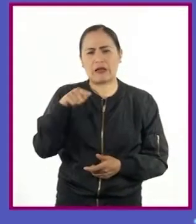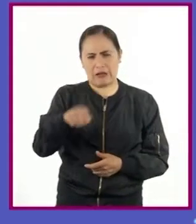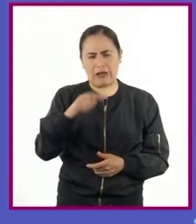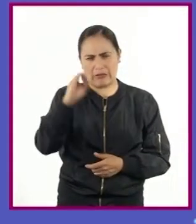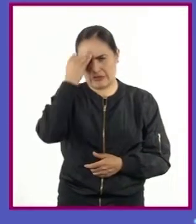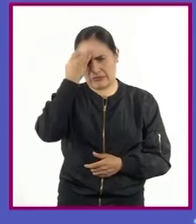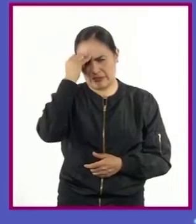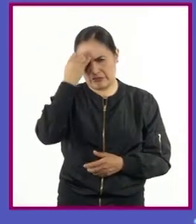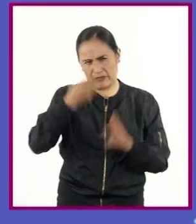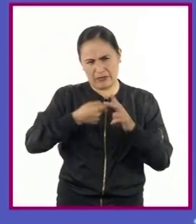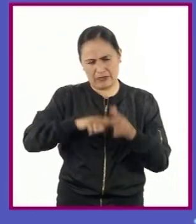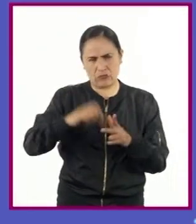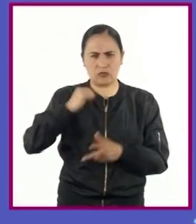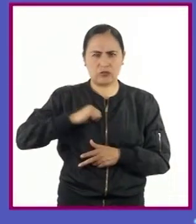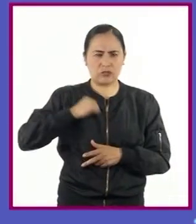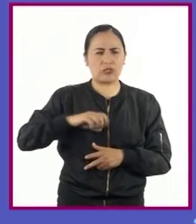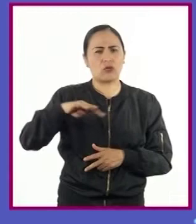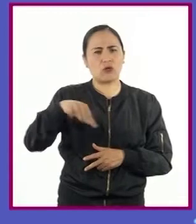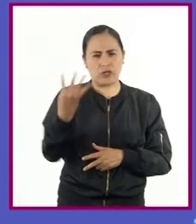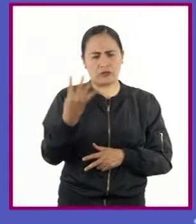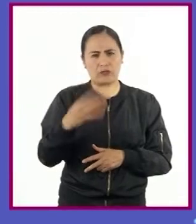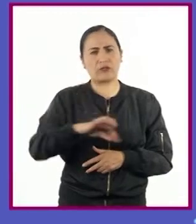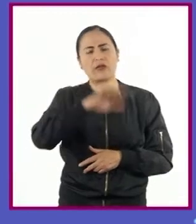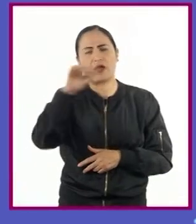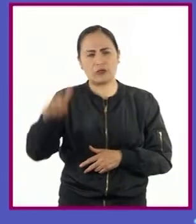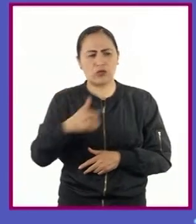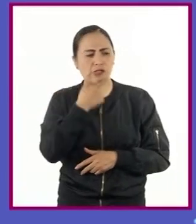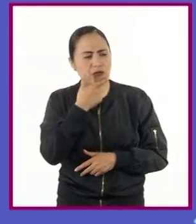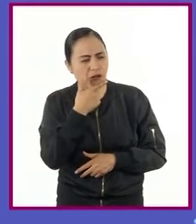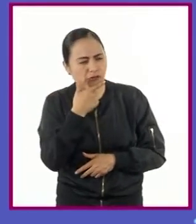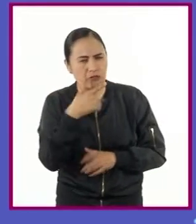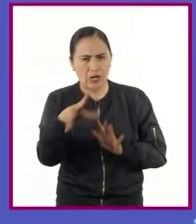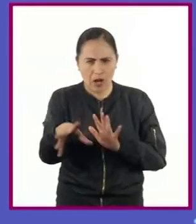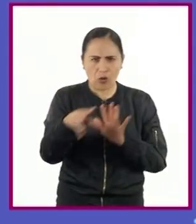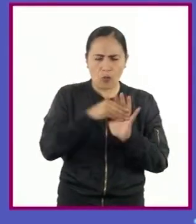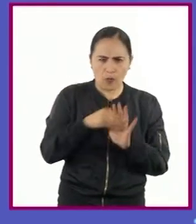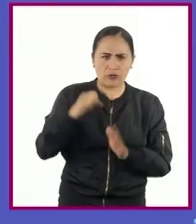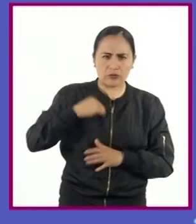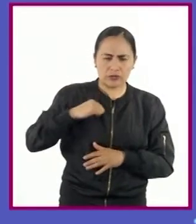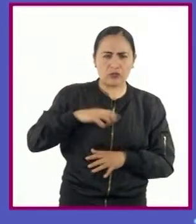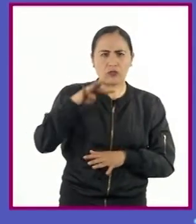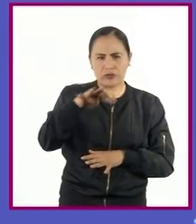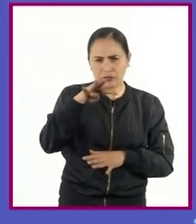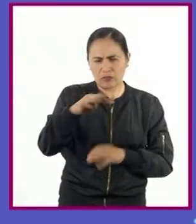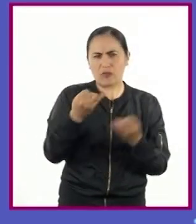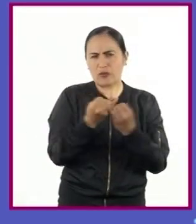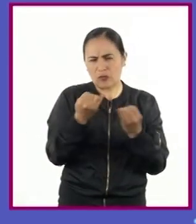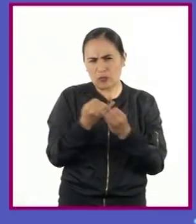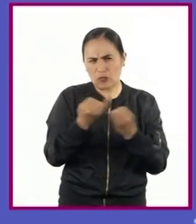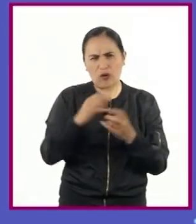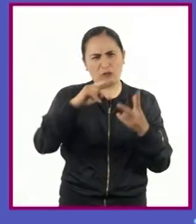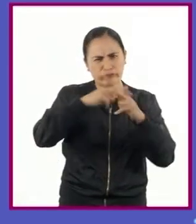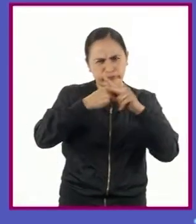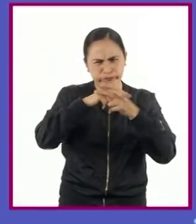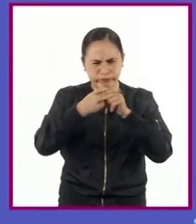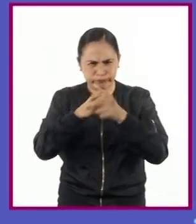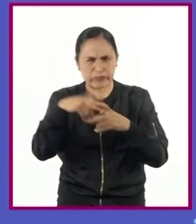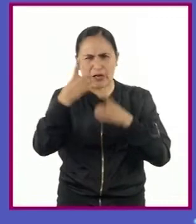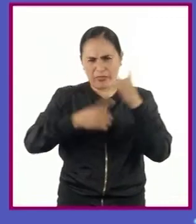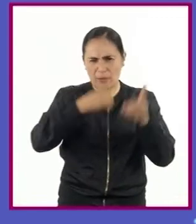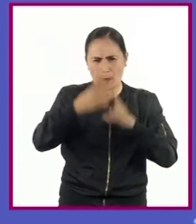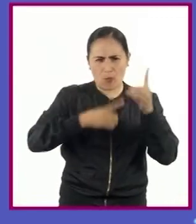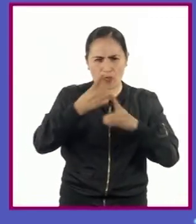India en el siglo XIV e importado a Inglaterra en el siglo XIX, también se encuentran los tradicionales deportes de combate y fortaleza como